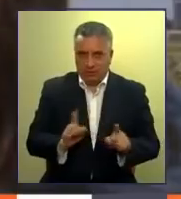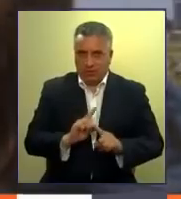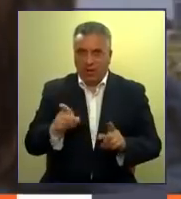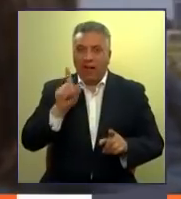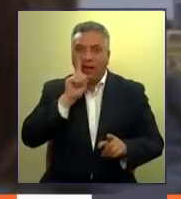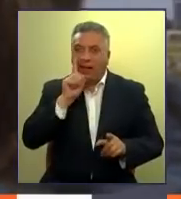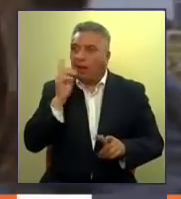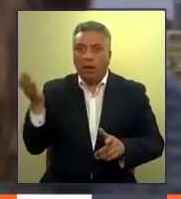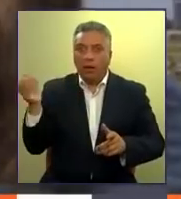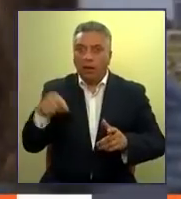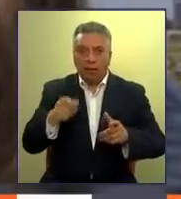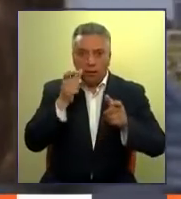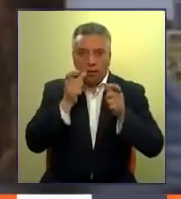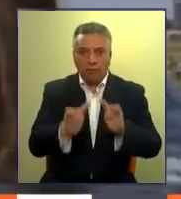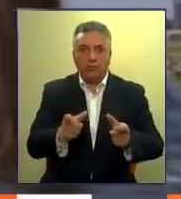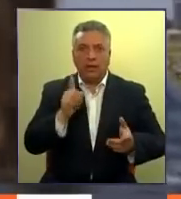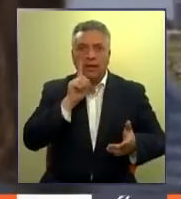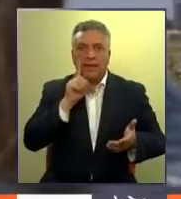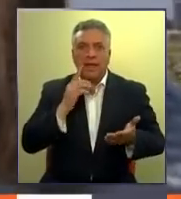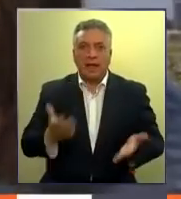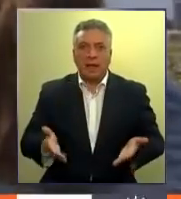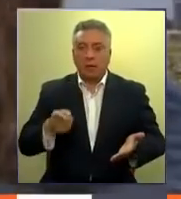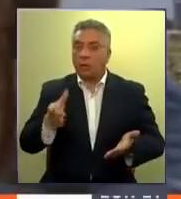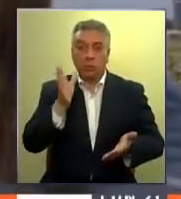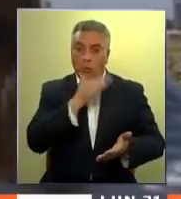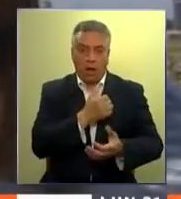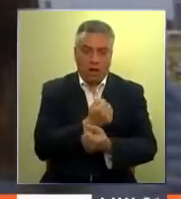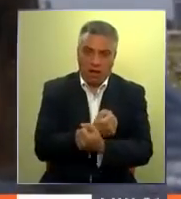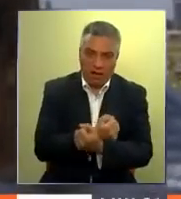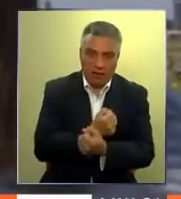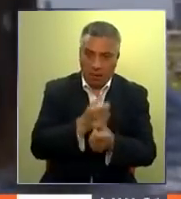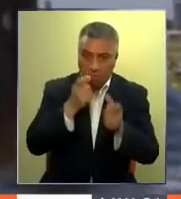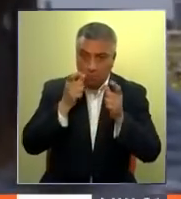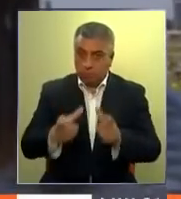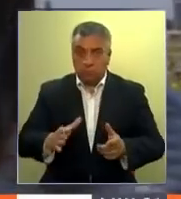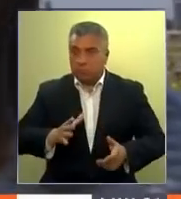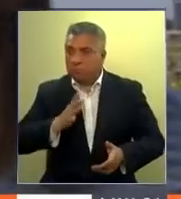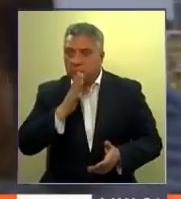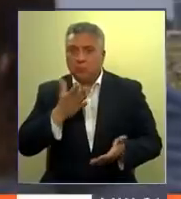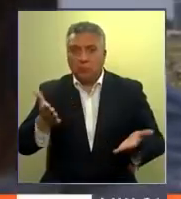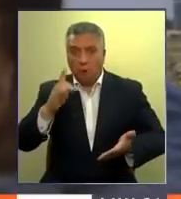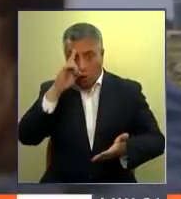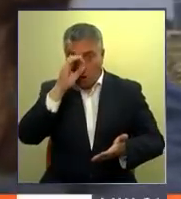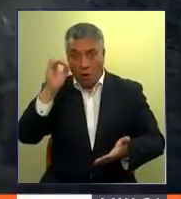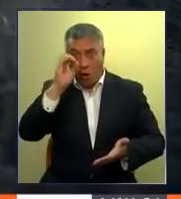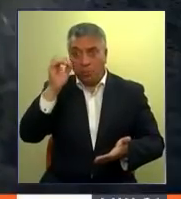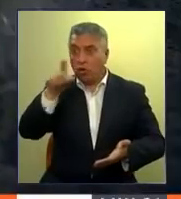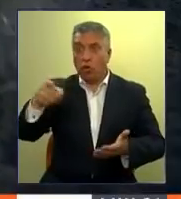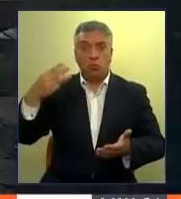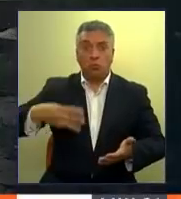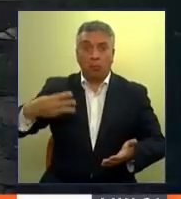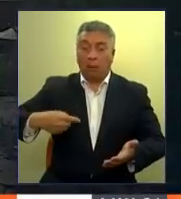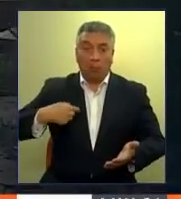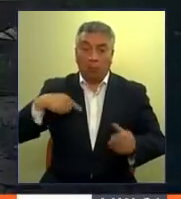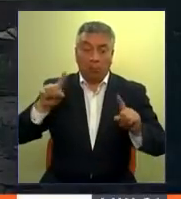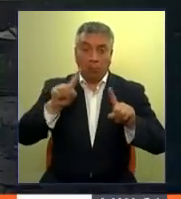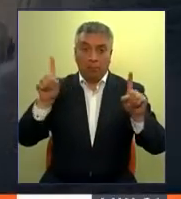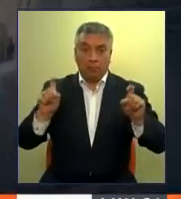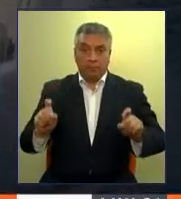esto no tenemos mucho la vista de carabineros no sabemos mucho que opina el municipio de esto